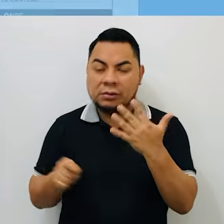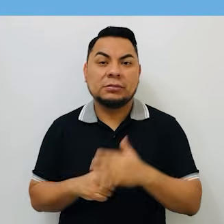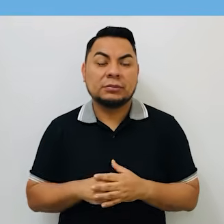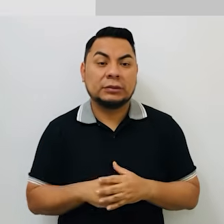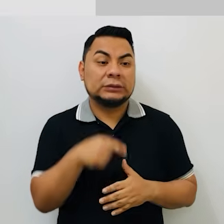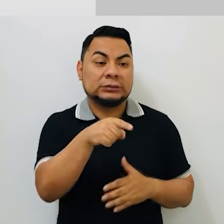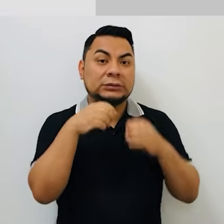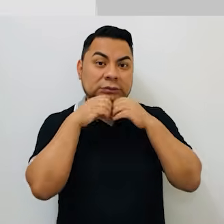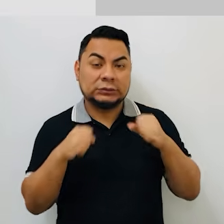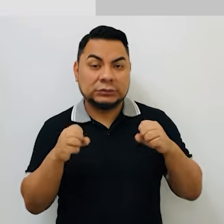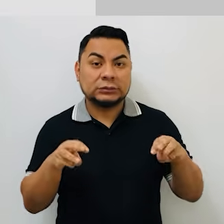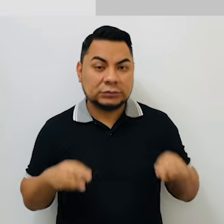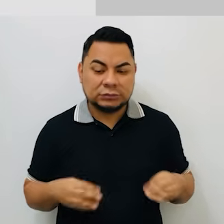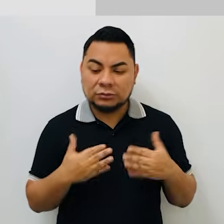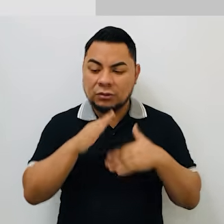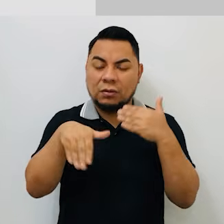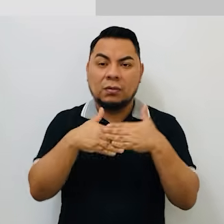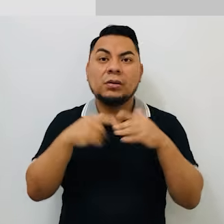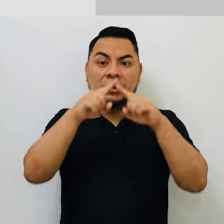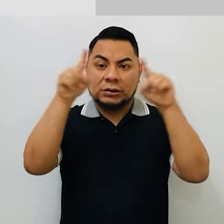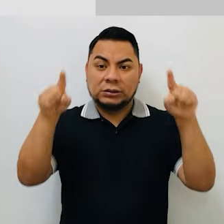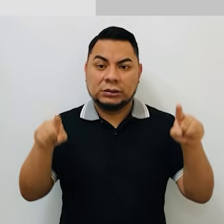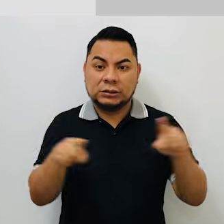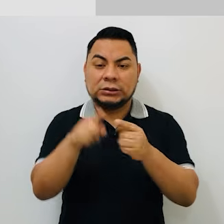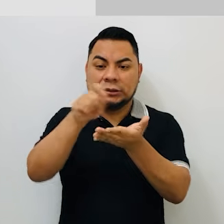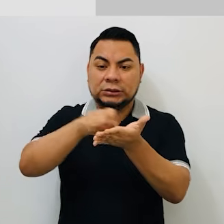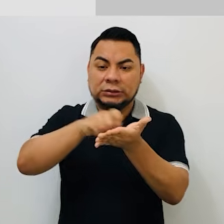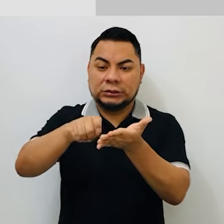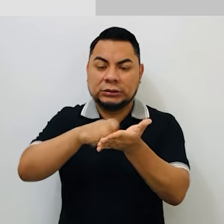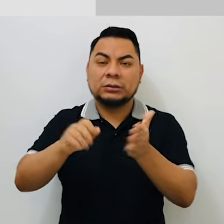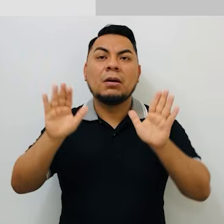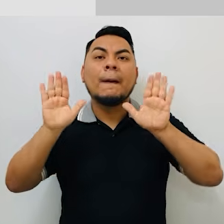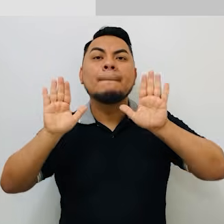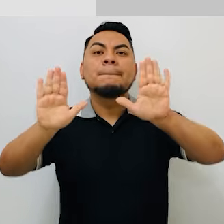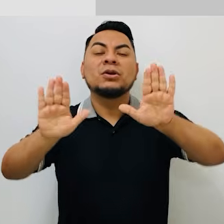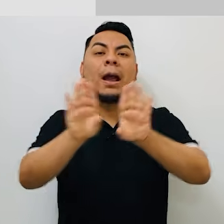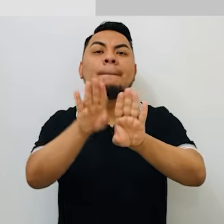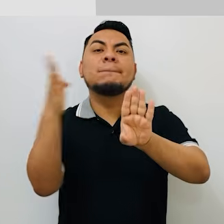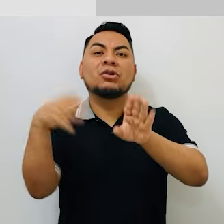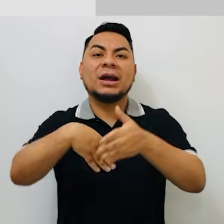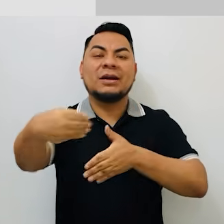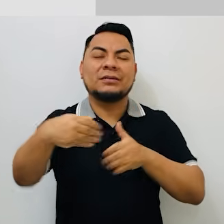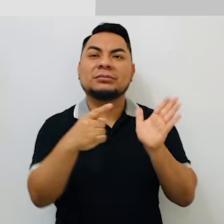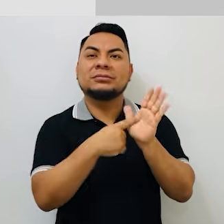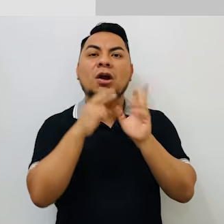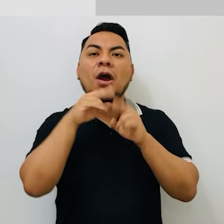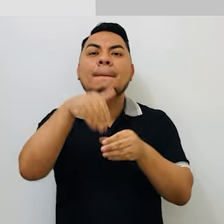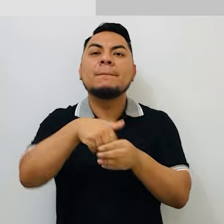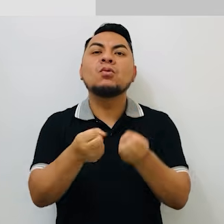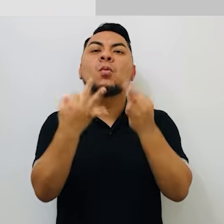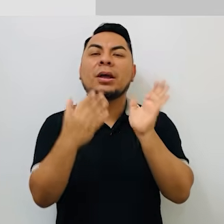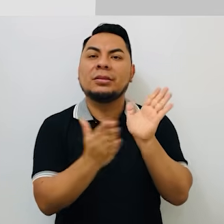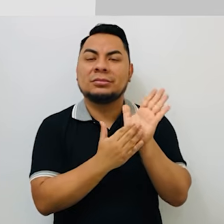La secretaria o el secretario llena el cartel de resultados de la elección regional y lo publica en la parte externa del